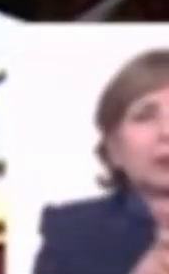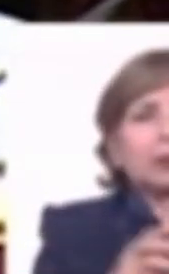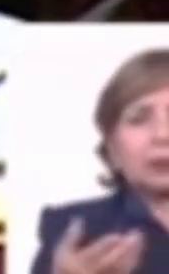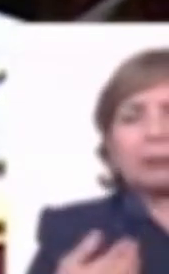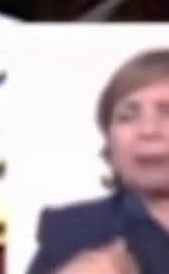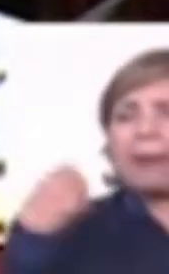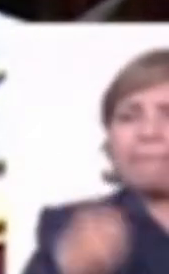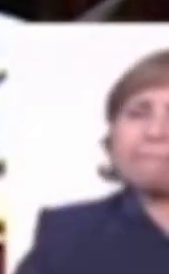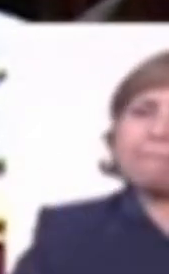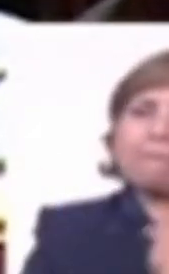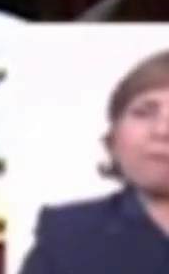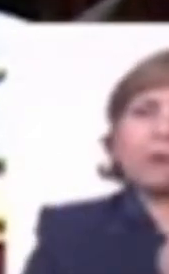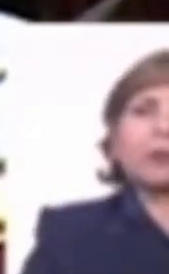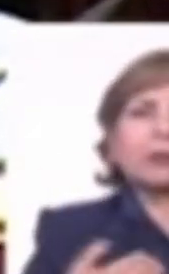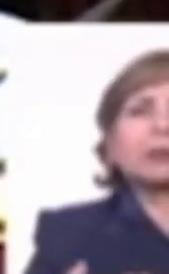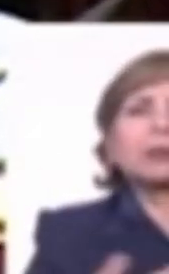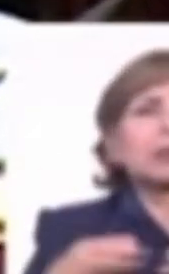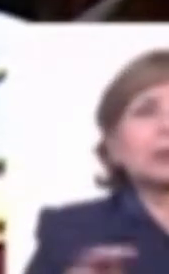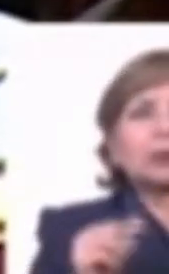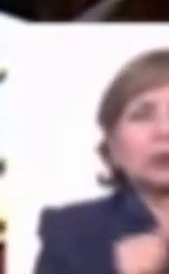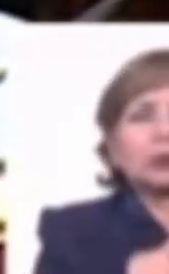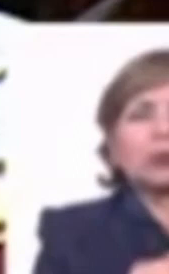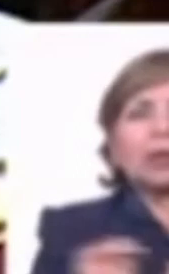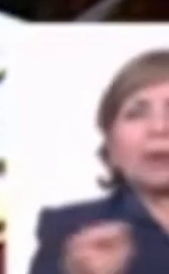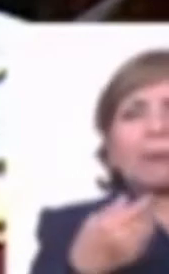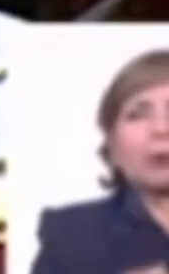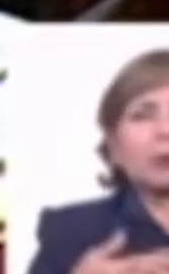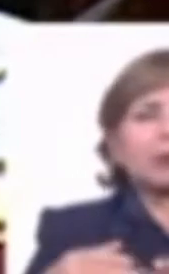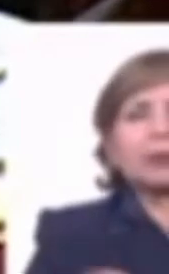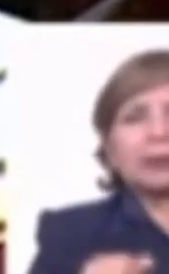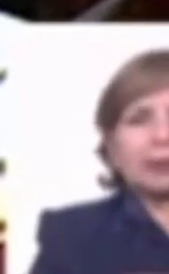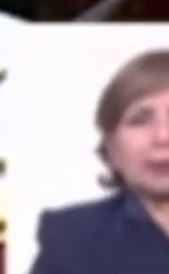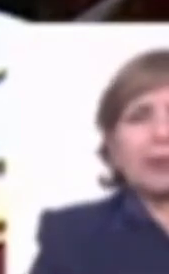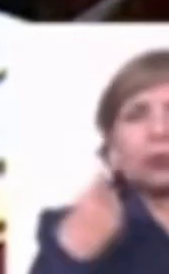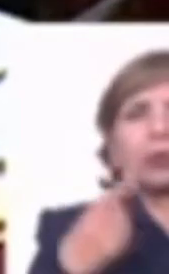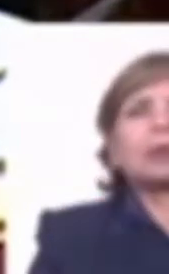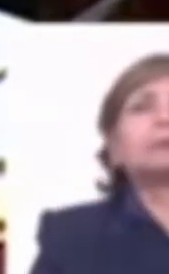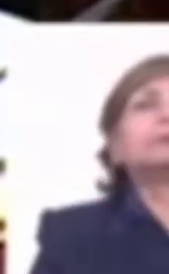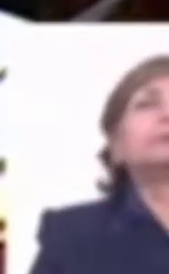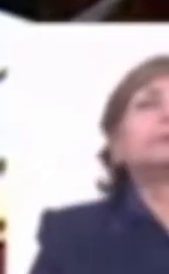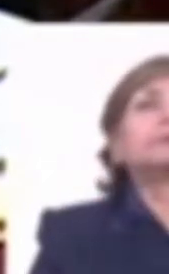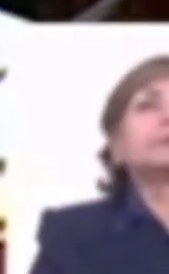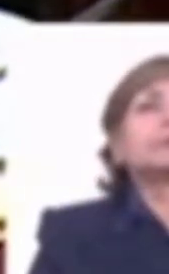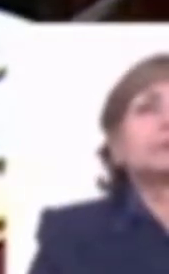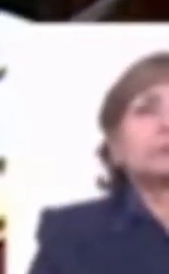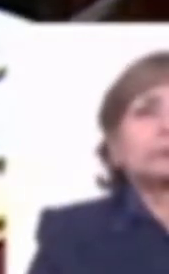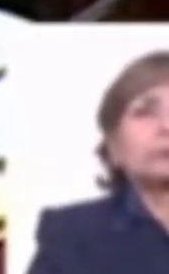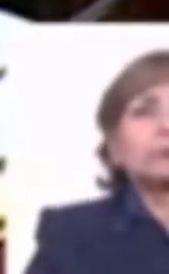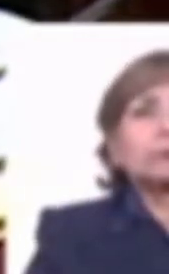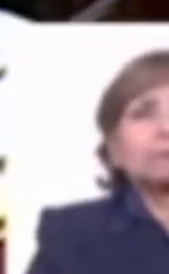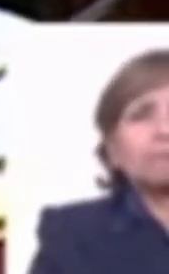de fortalecer la situación de las movilidades que requiere la Policía Nacional hay una digamos debilidad tremenda